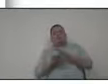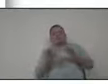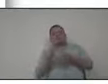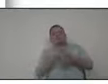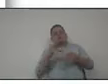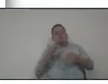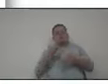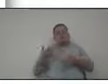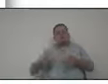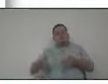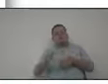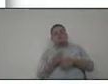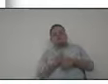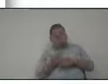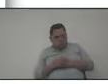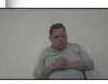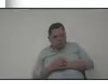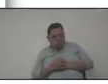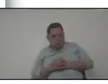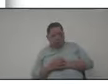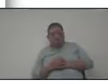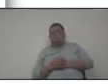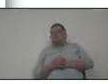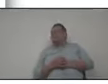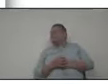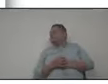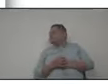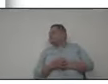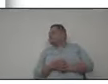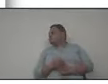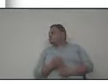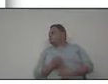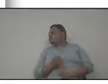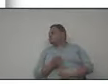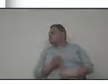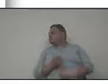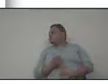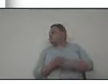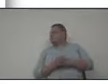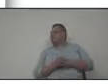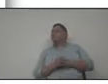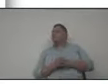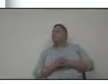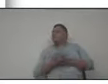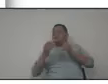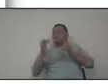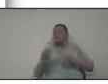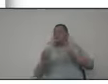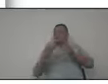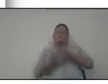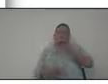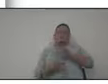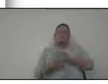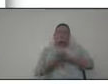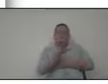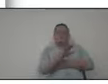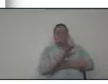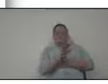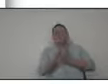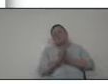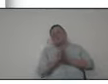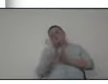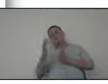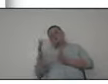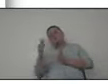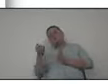tenemos Capresoca. Vemos cómo estamos sobre todo de 5